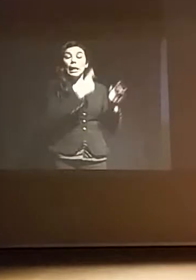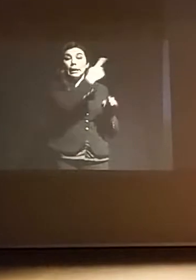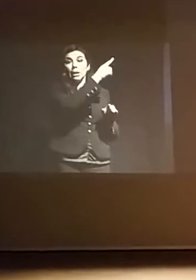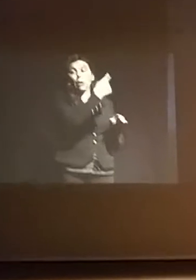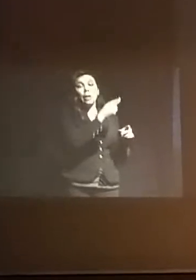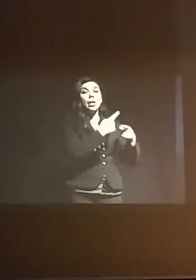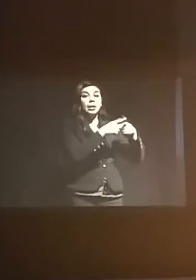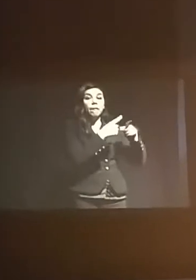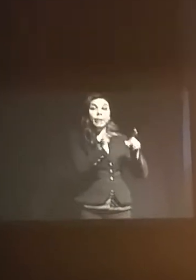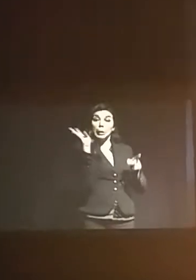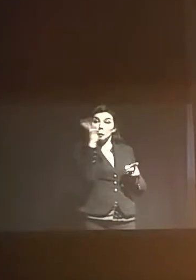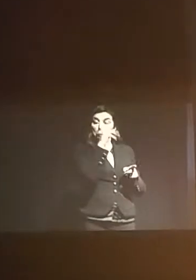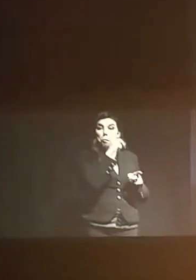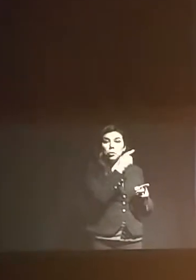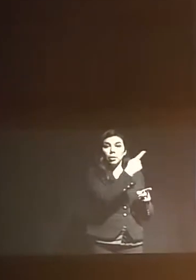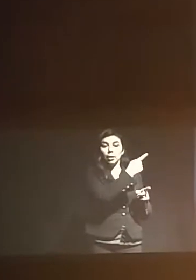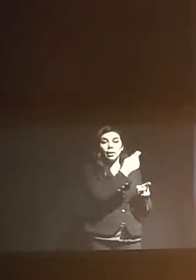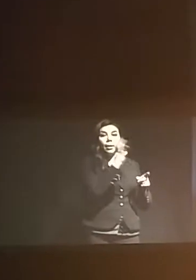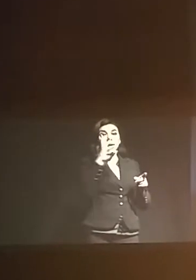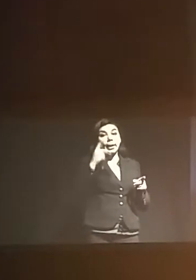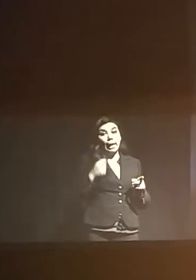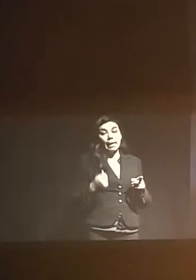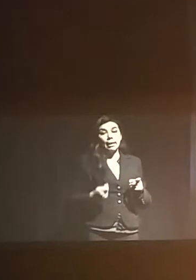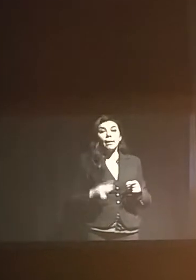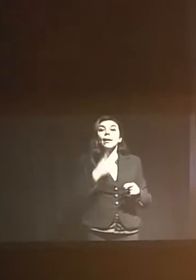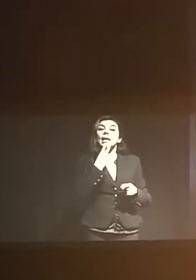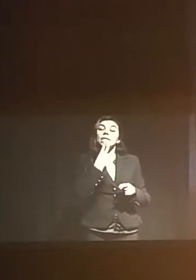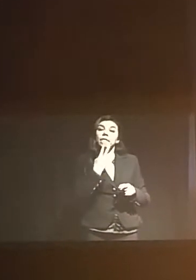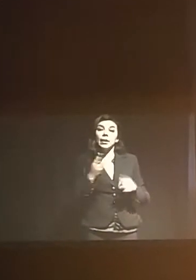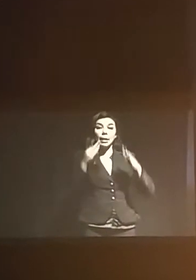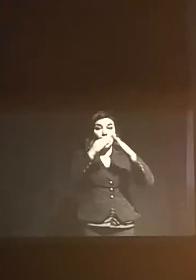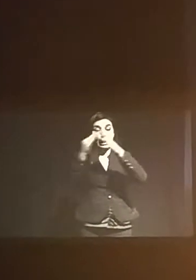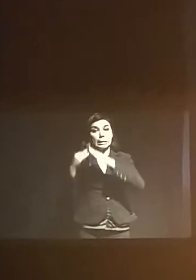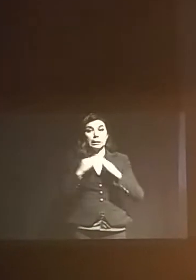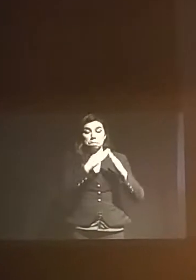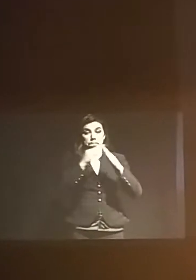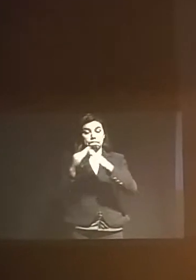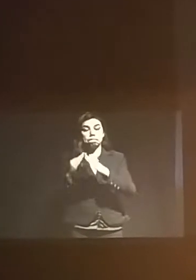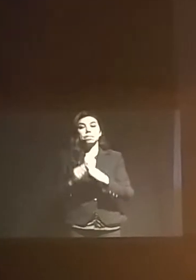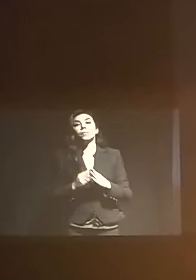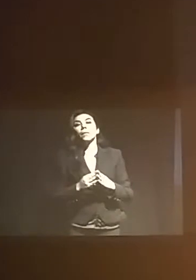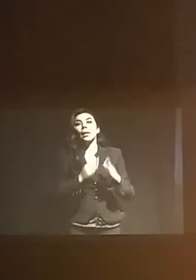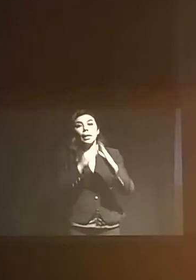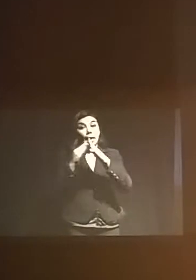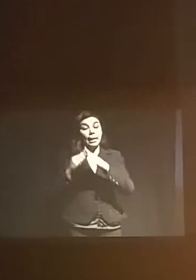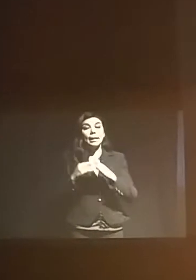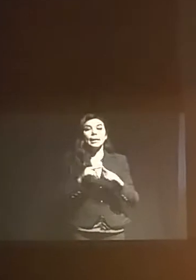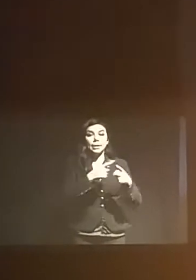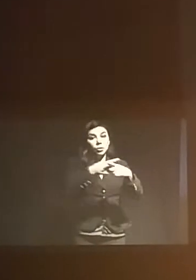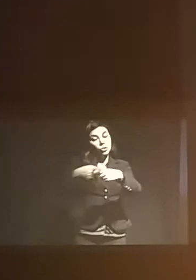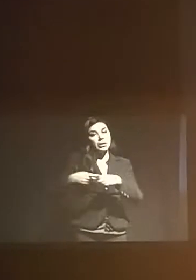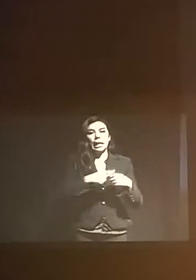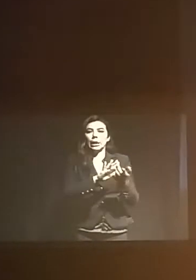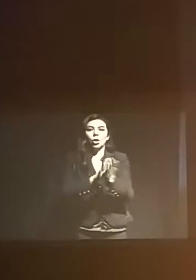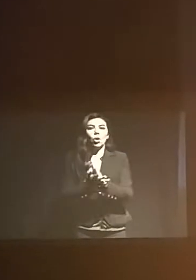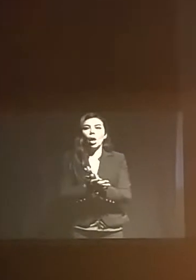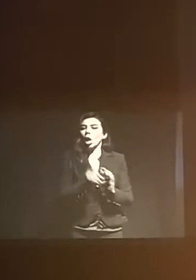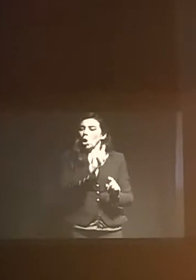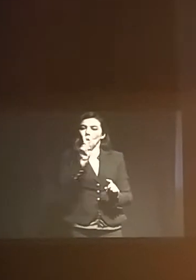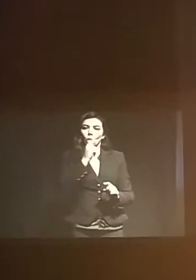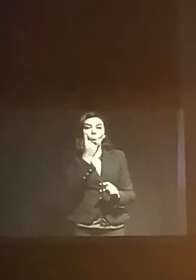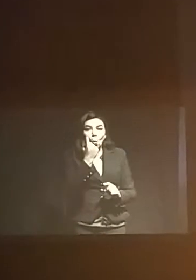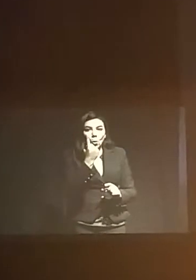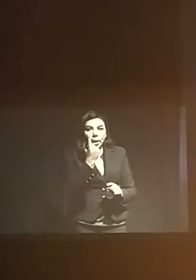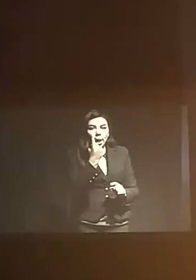color distinto, calidad en la vivienda, tomo lo que dice Felipe, o sea, vivienda social accesible, todas, no una por cada